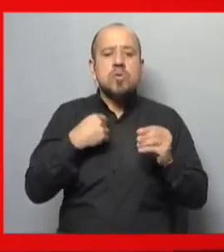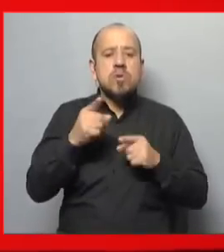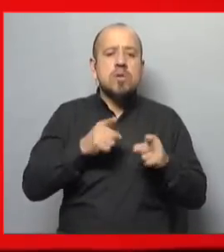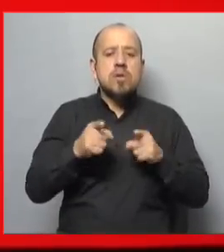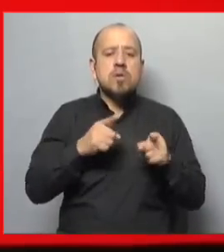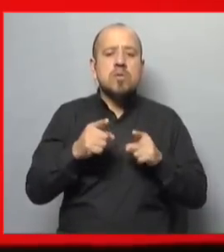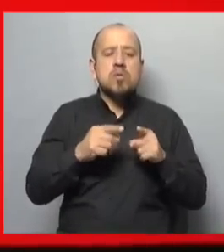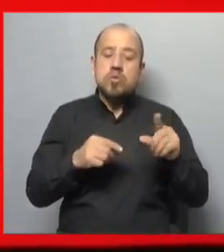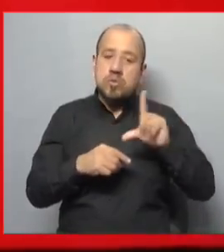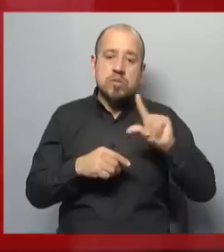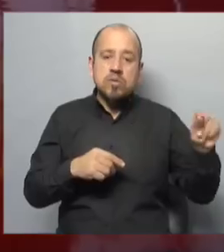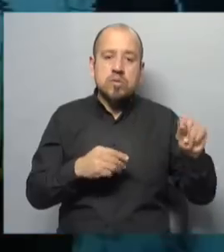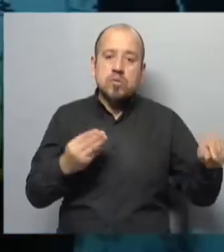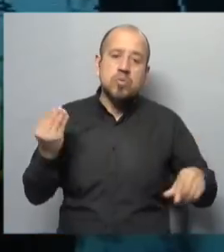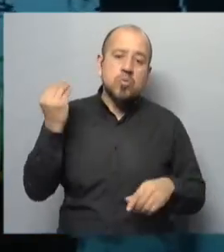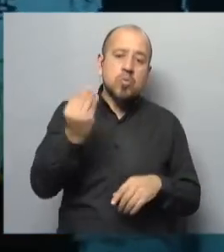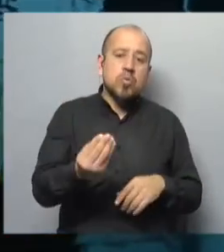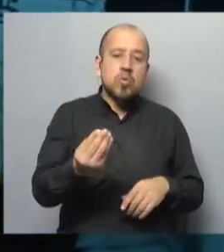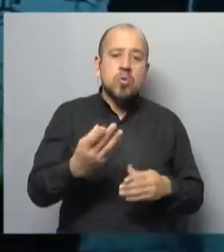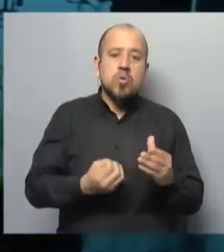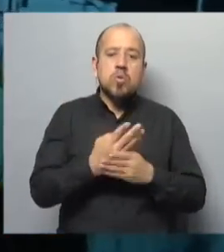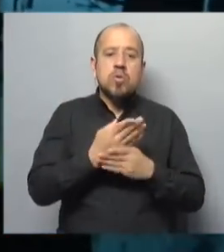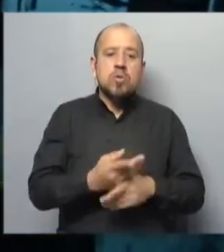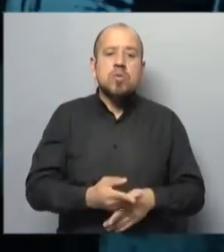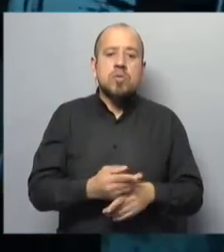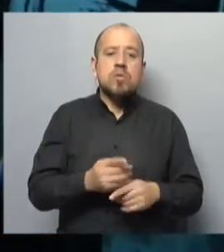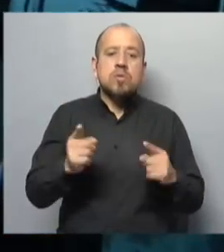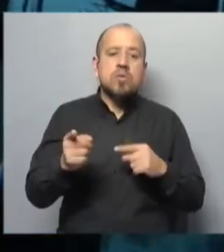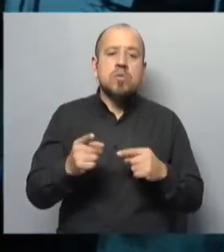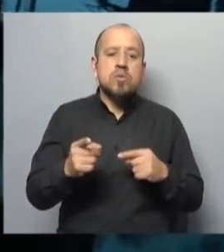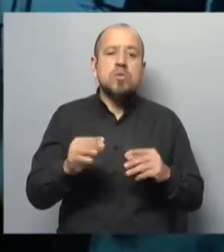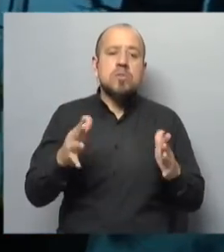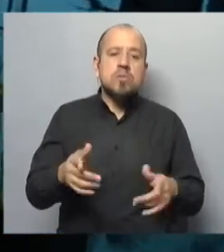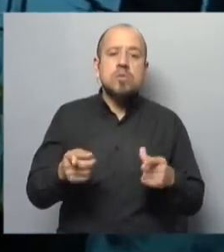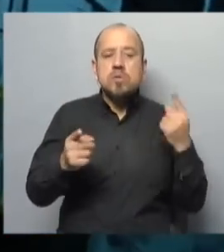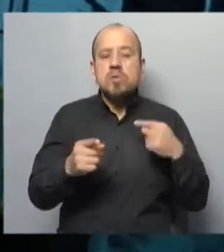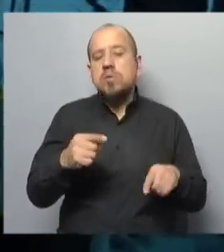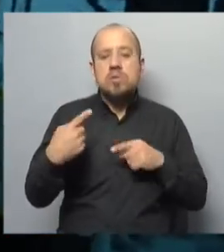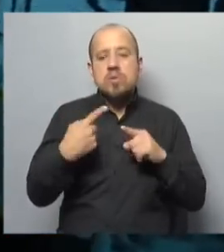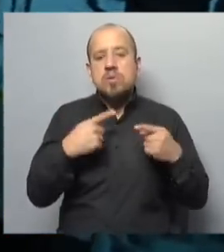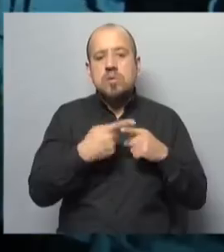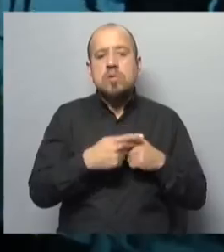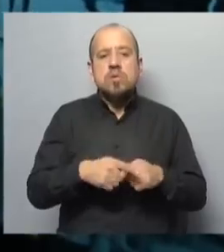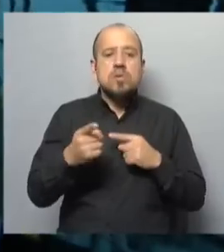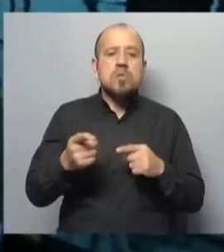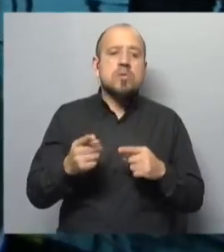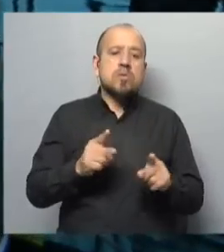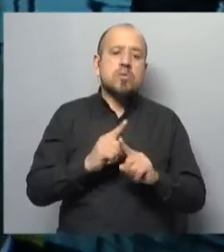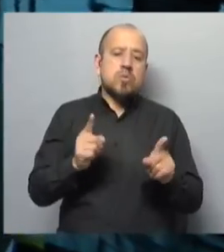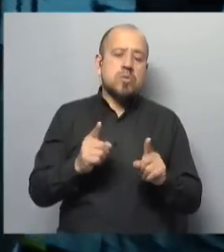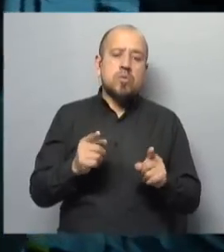ahora viene un nuevo periodo empuje en el nuevo periodo no sé qué es lo que pasó que aquel estaba peleado con el otro que el peluquero que no